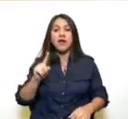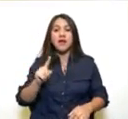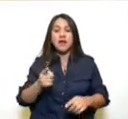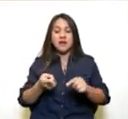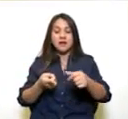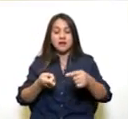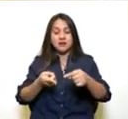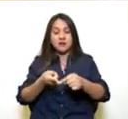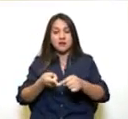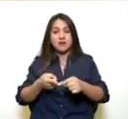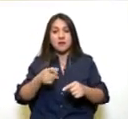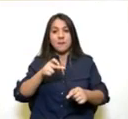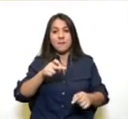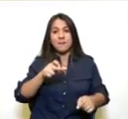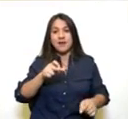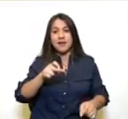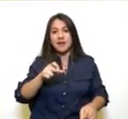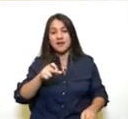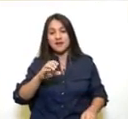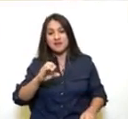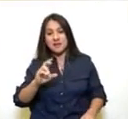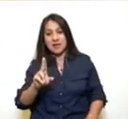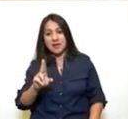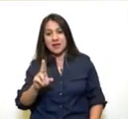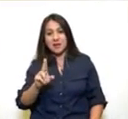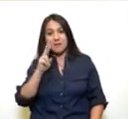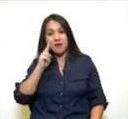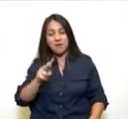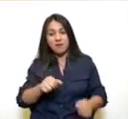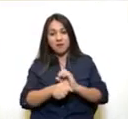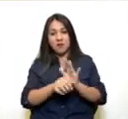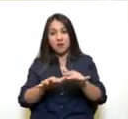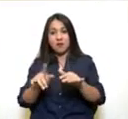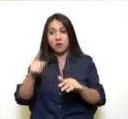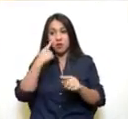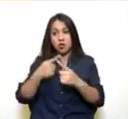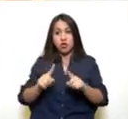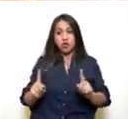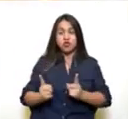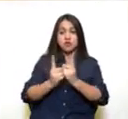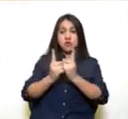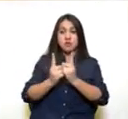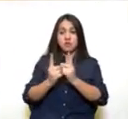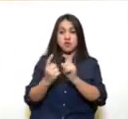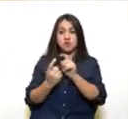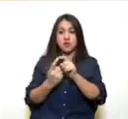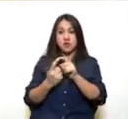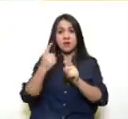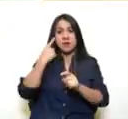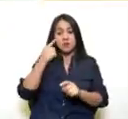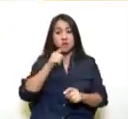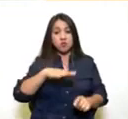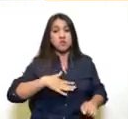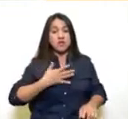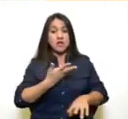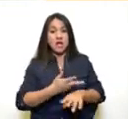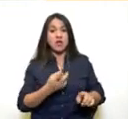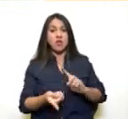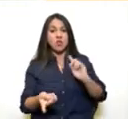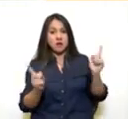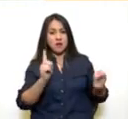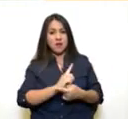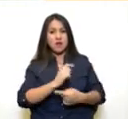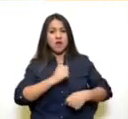para testeo y no nos conocemos personalmente ha habido un cambio usted siente que es un